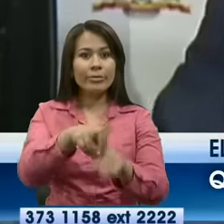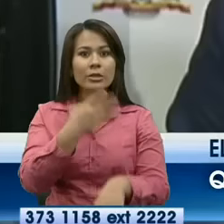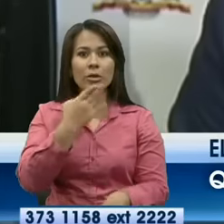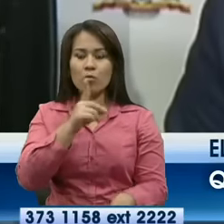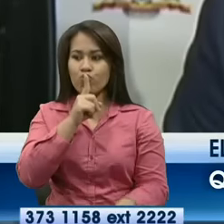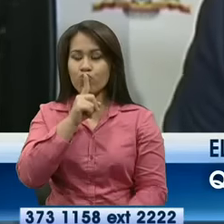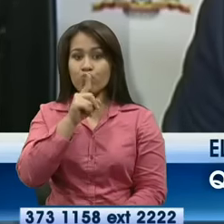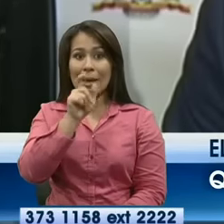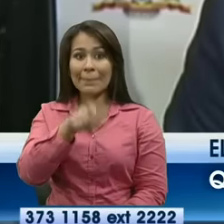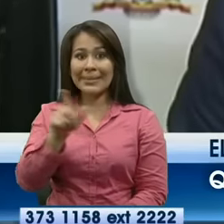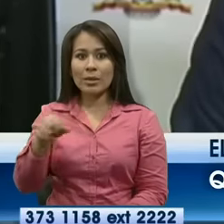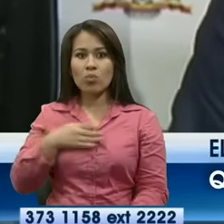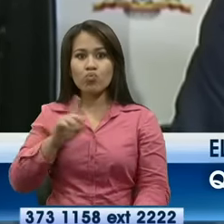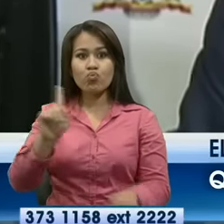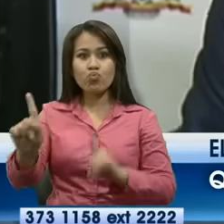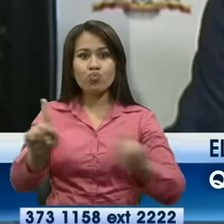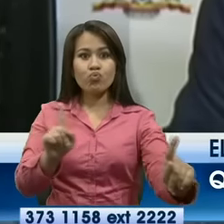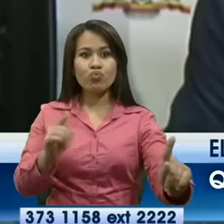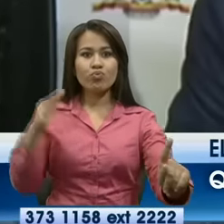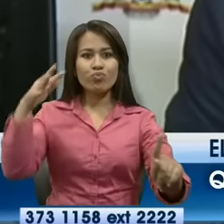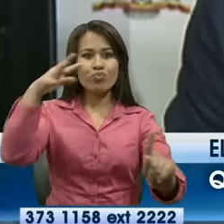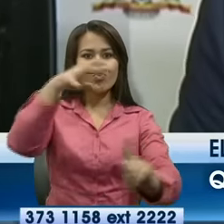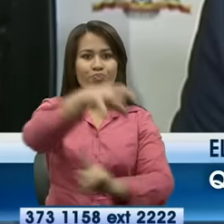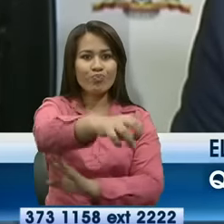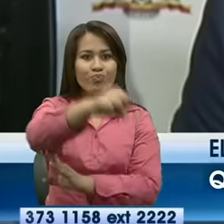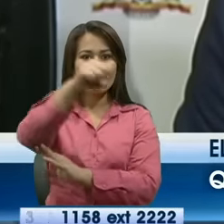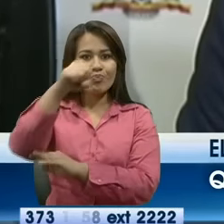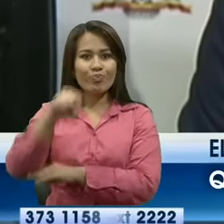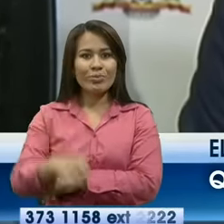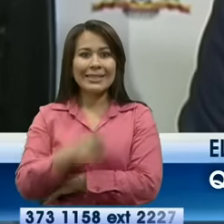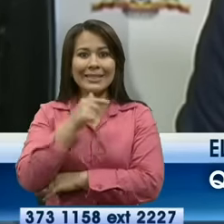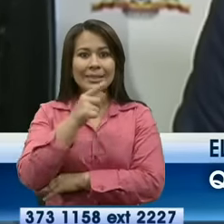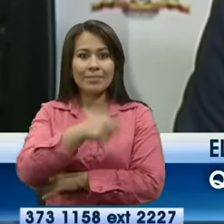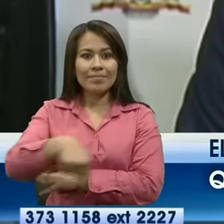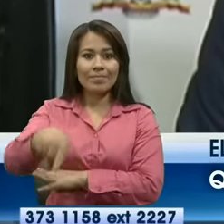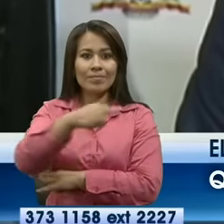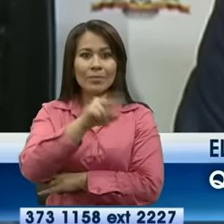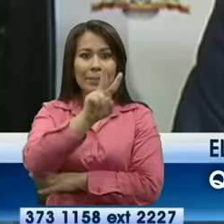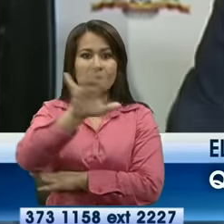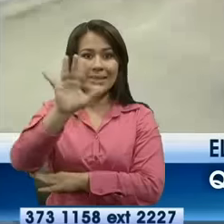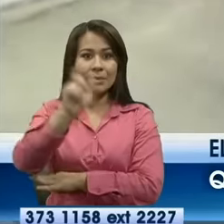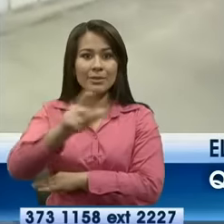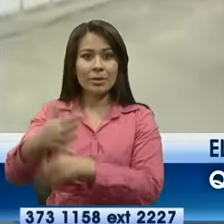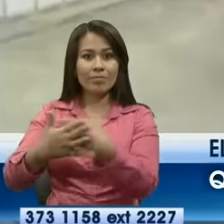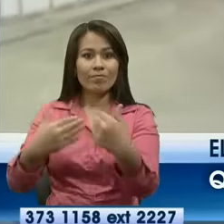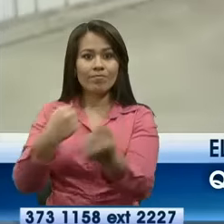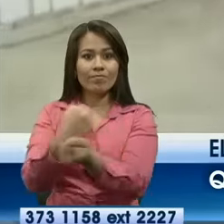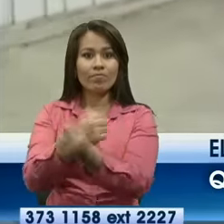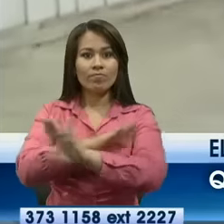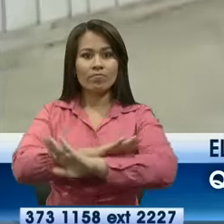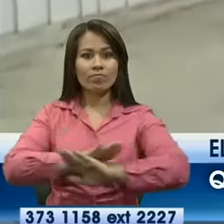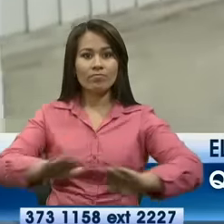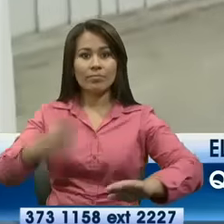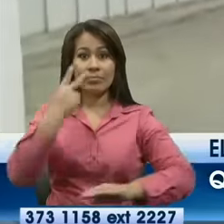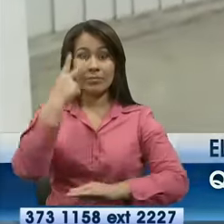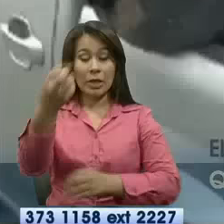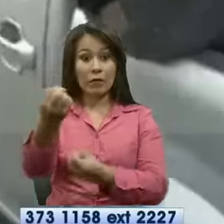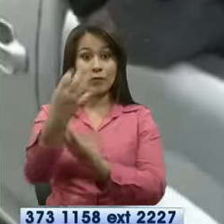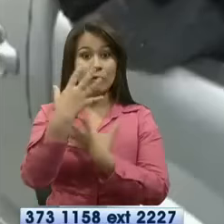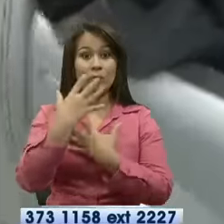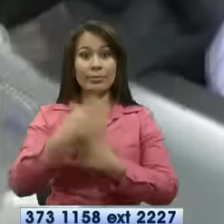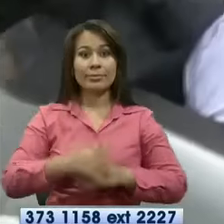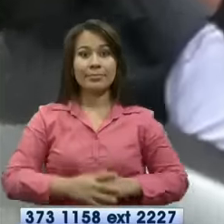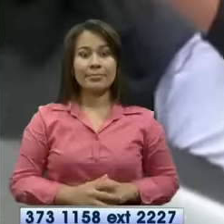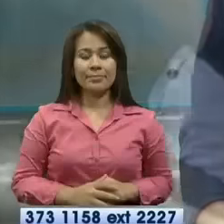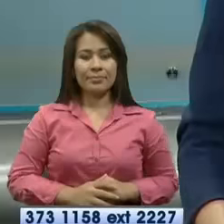infiltraciones en las estructuras criminales, y esto, reitero, establece estos resultados importantes. Informó Ítalo